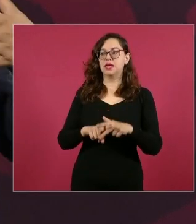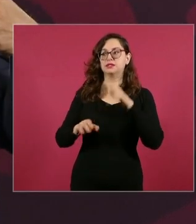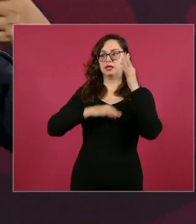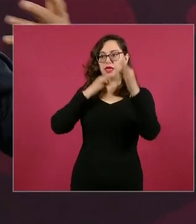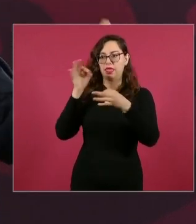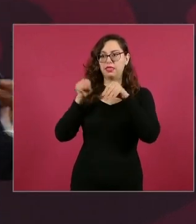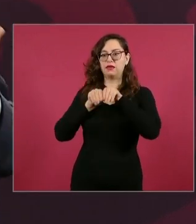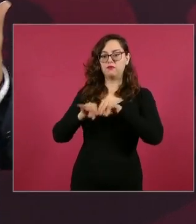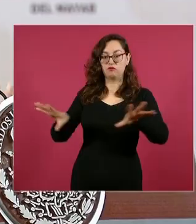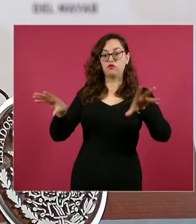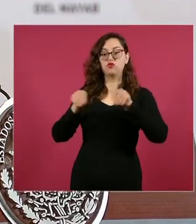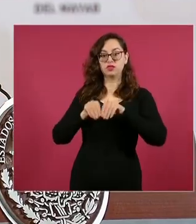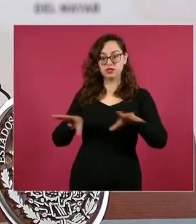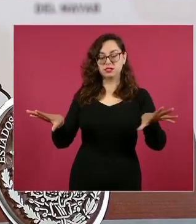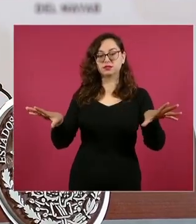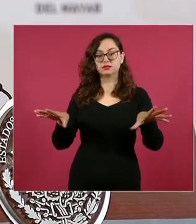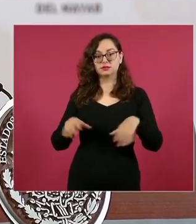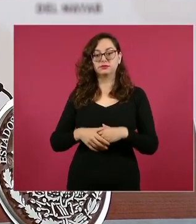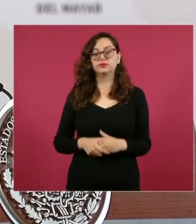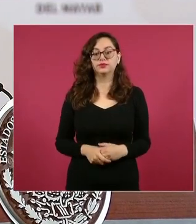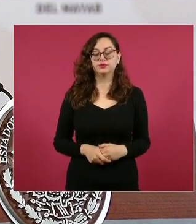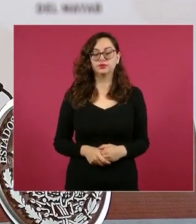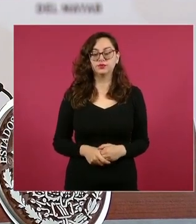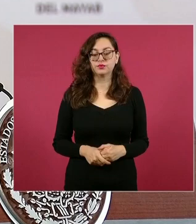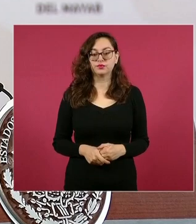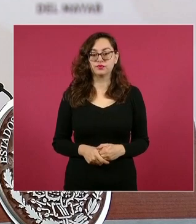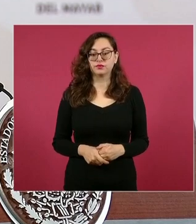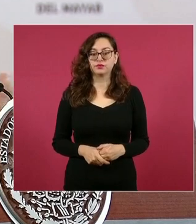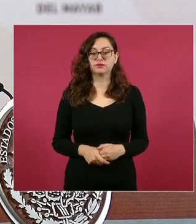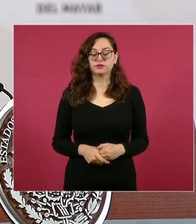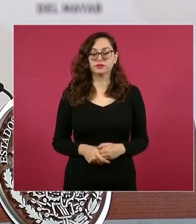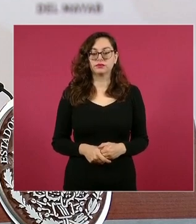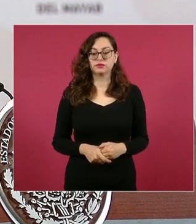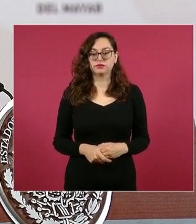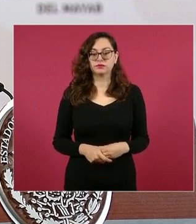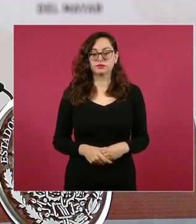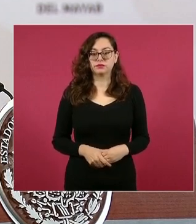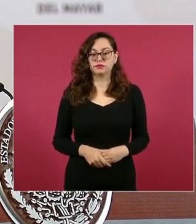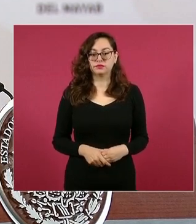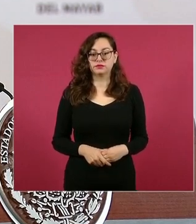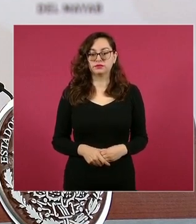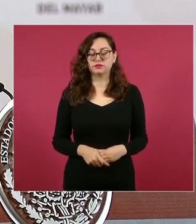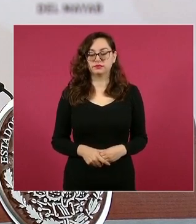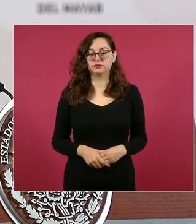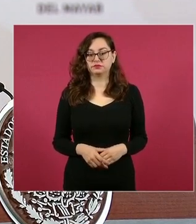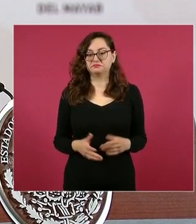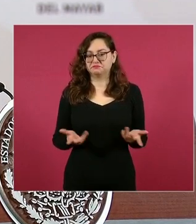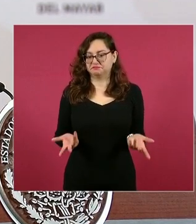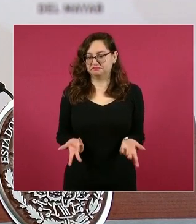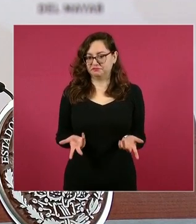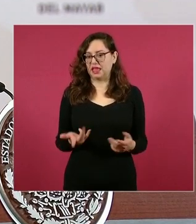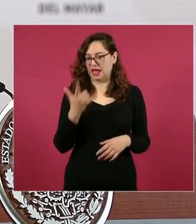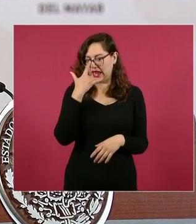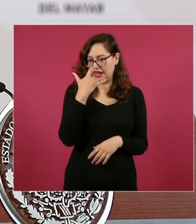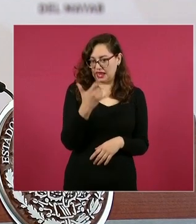control no es casual que los más ricos en los